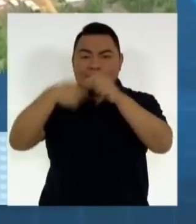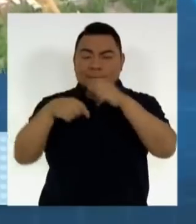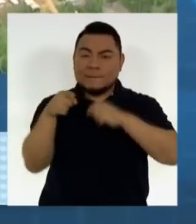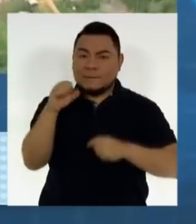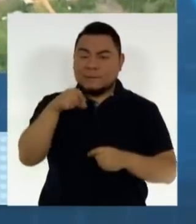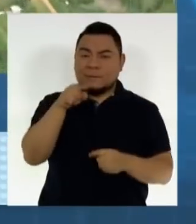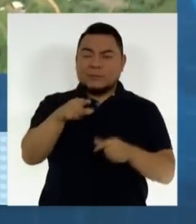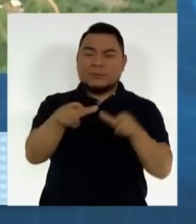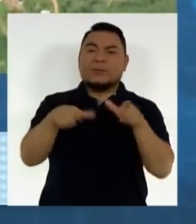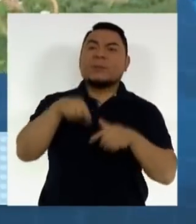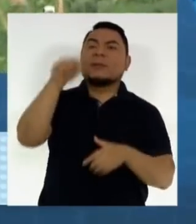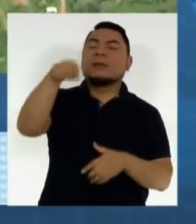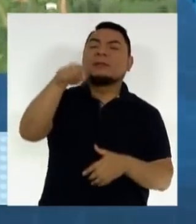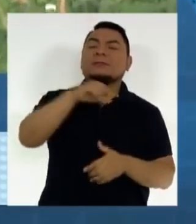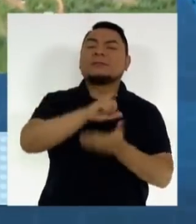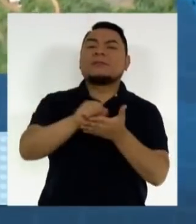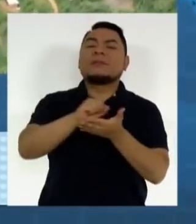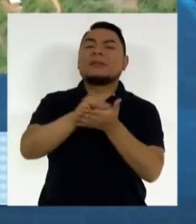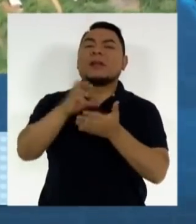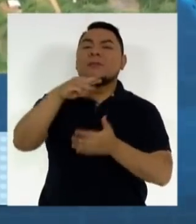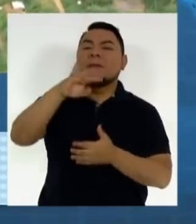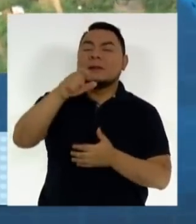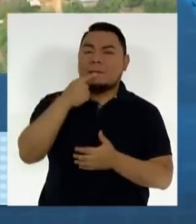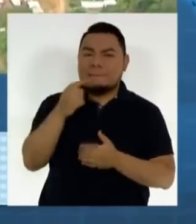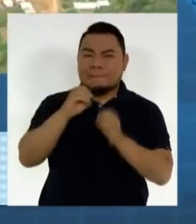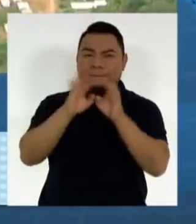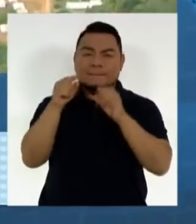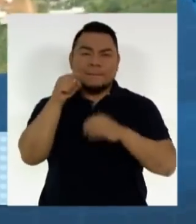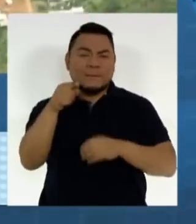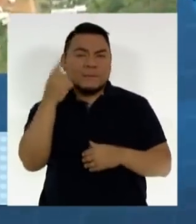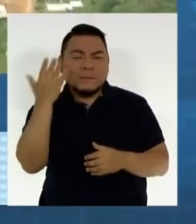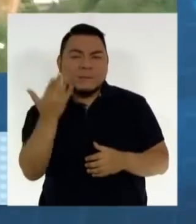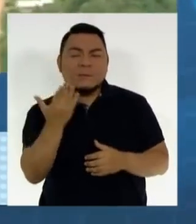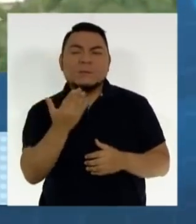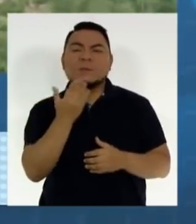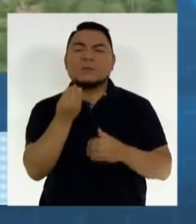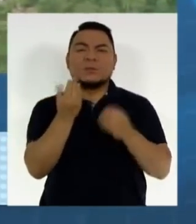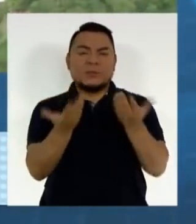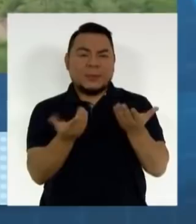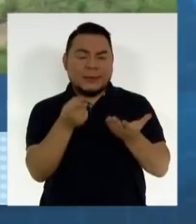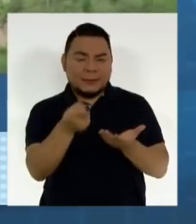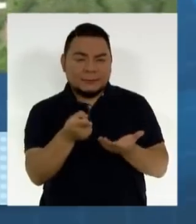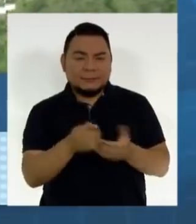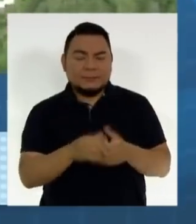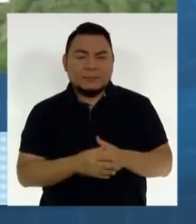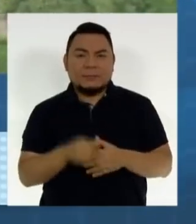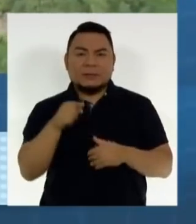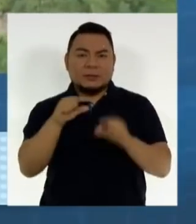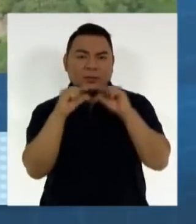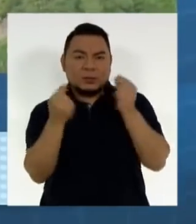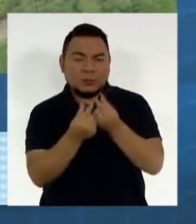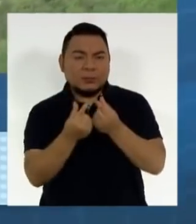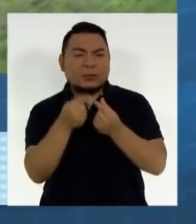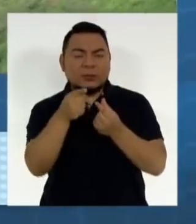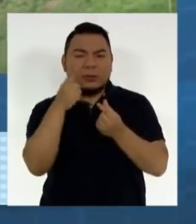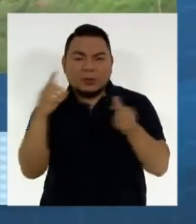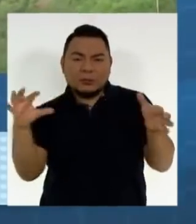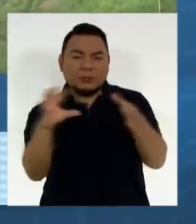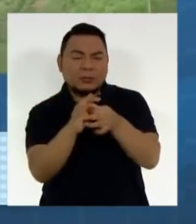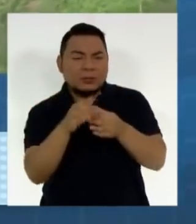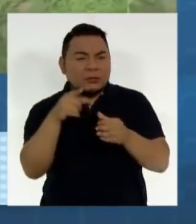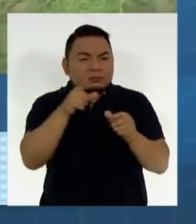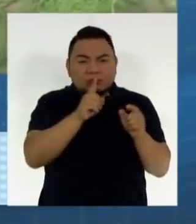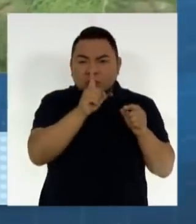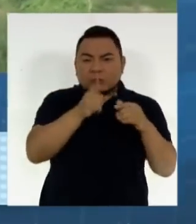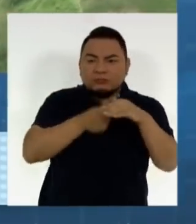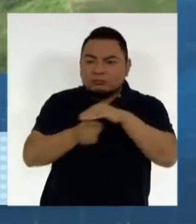por ejemplo, en la zona de San Miguel. ¿Se tiene claro exactamente la condición de, por lo menos, este grupo que ha actuado de manera sanguinaria